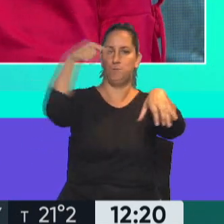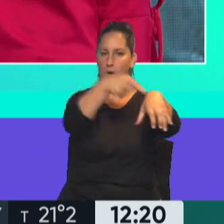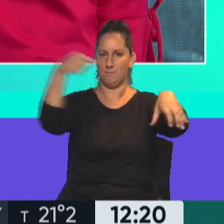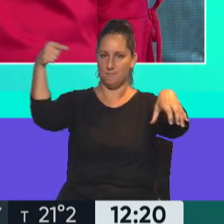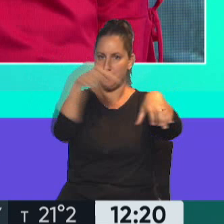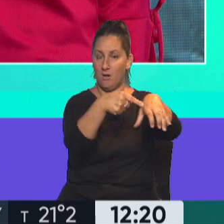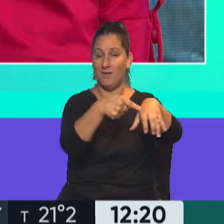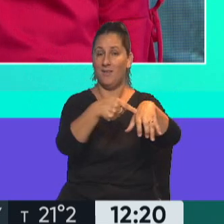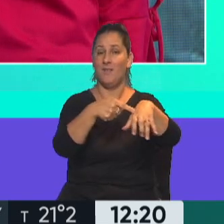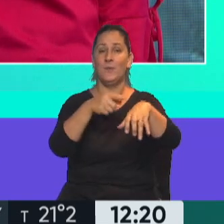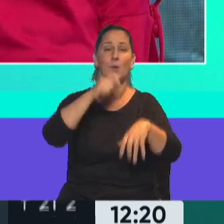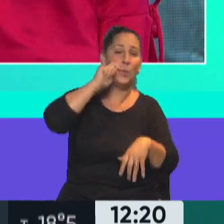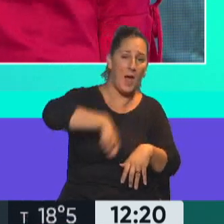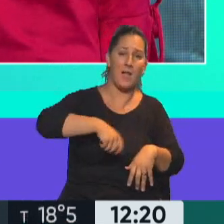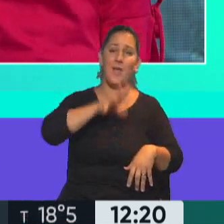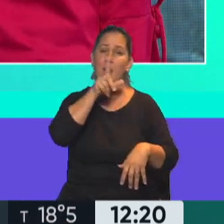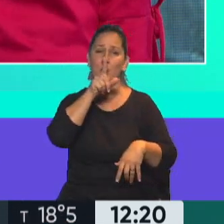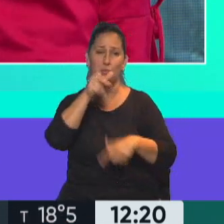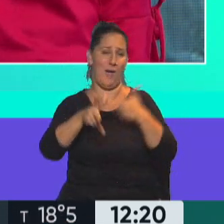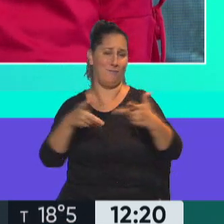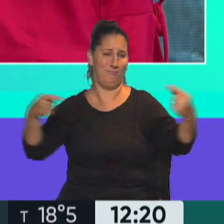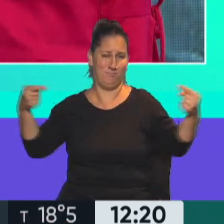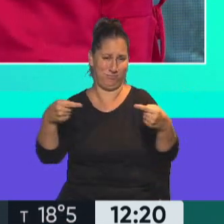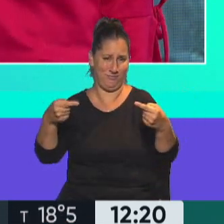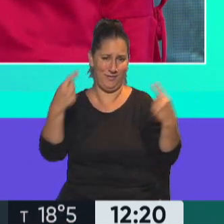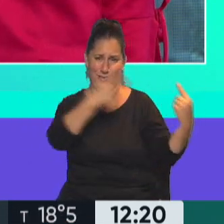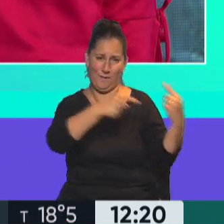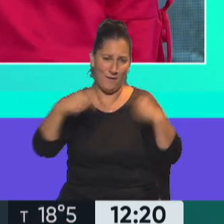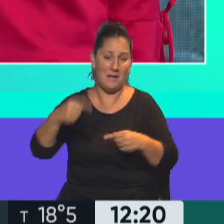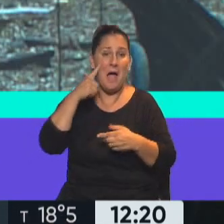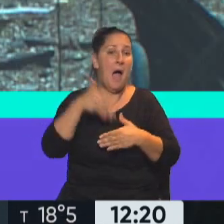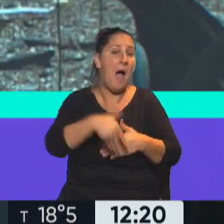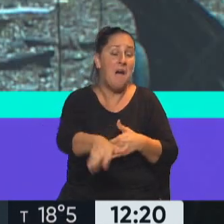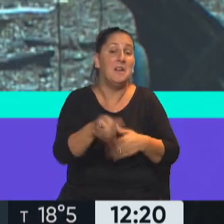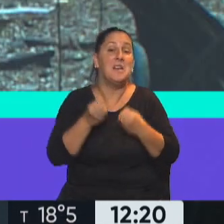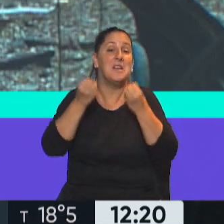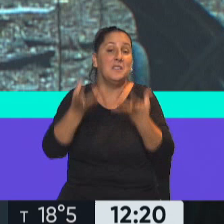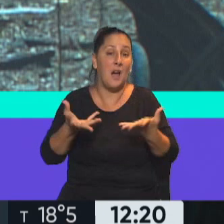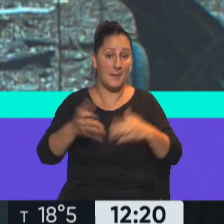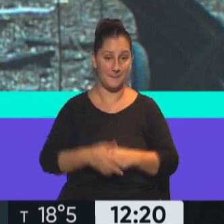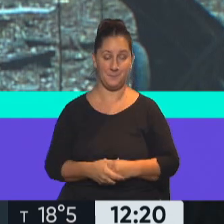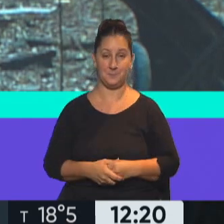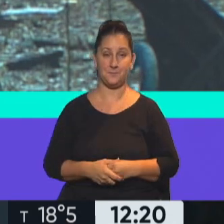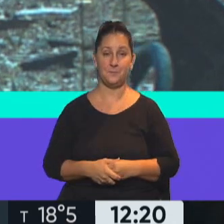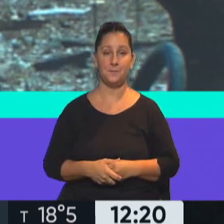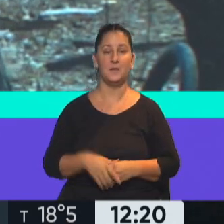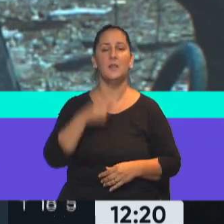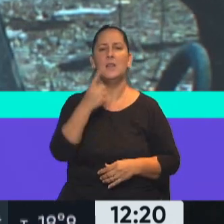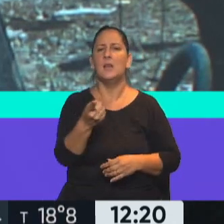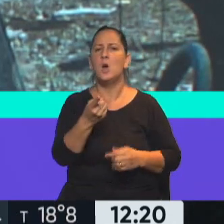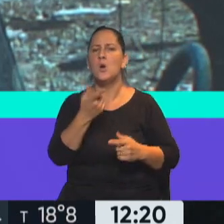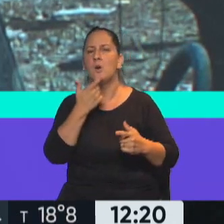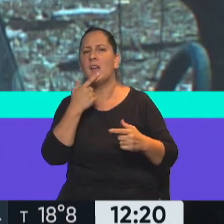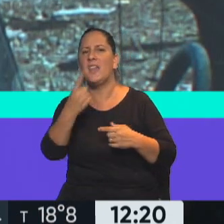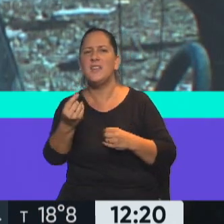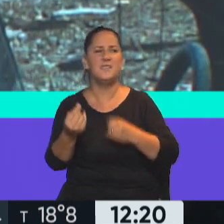versiones cruzadas sobre este hecho. Veremos más adelante qué se sabe realmente sobre el tema. Bueno, hacemos mucho hincapié en las repercusiones,